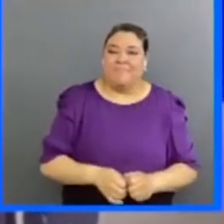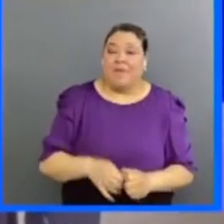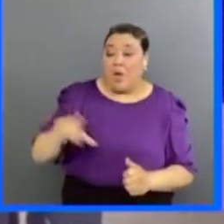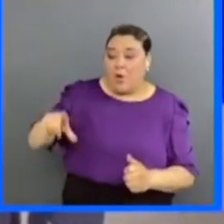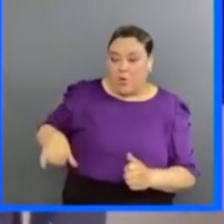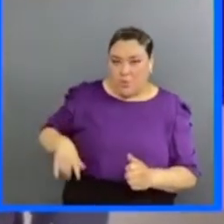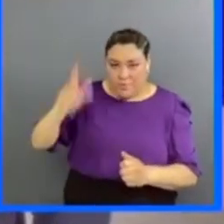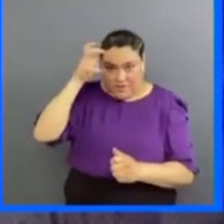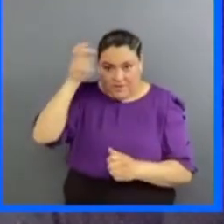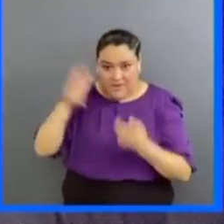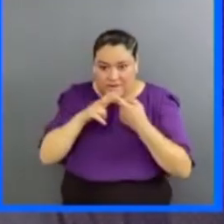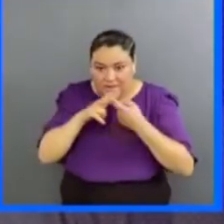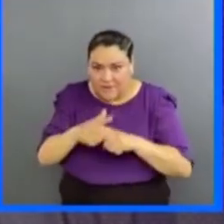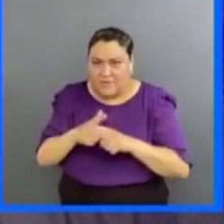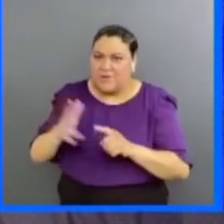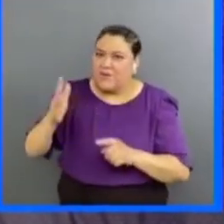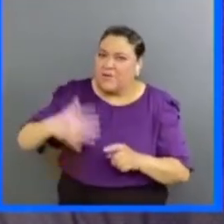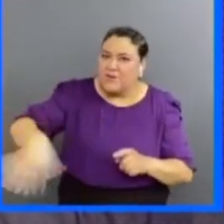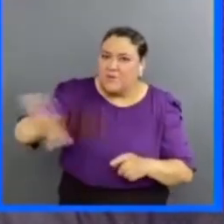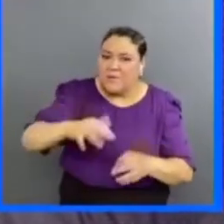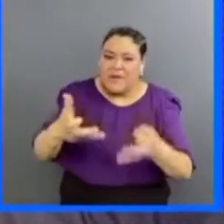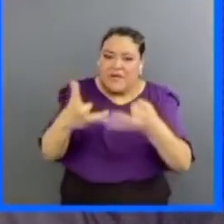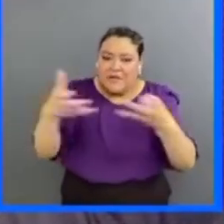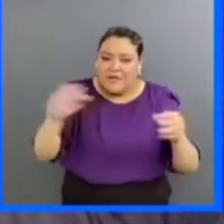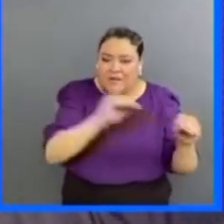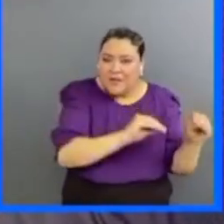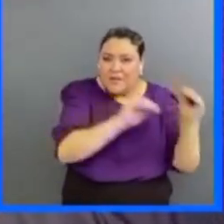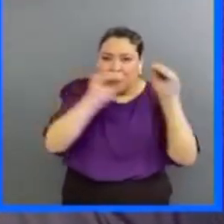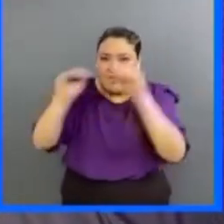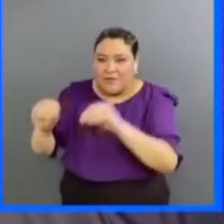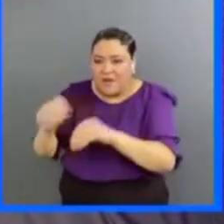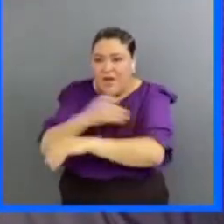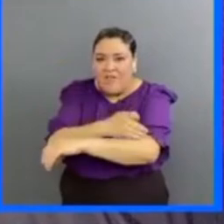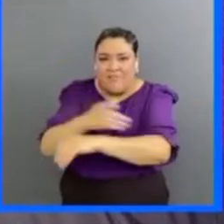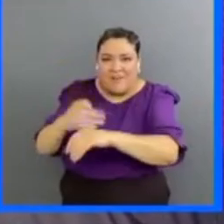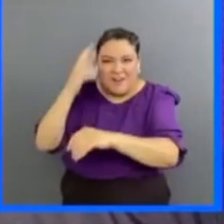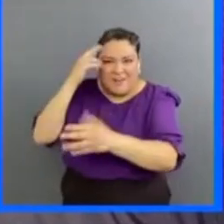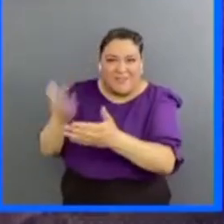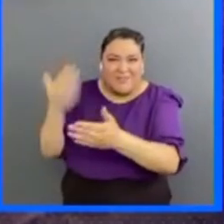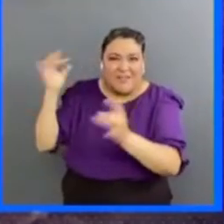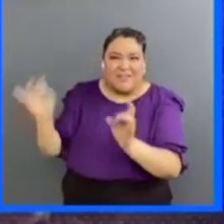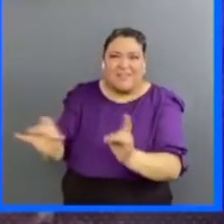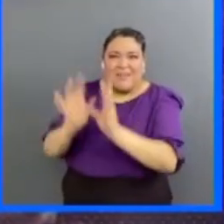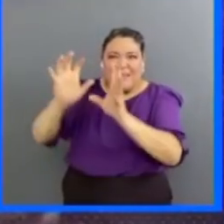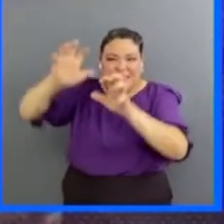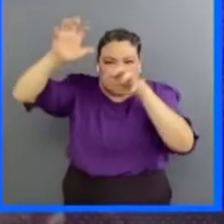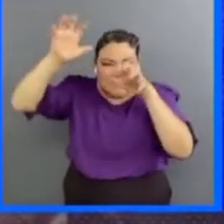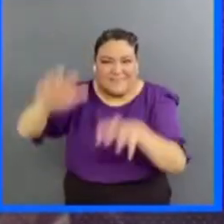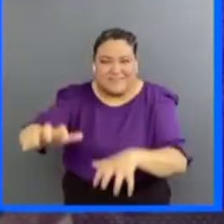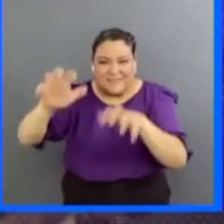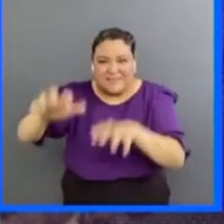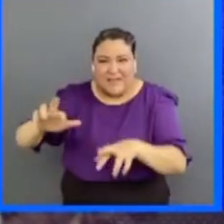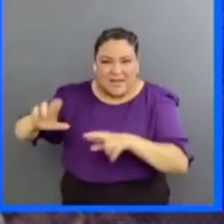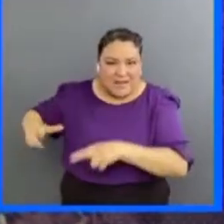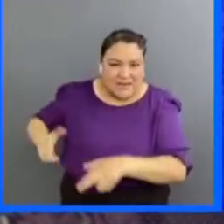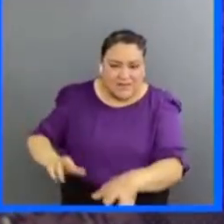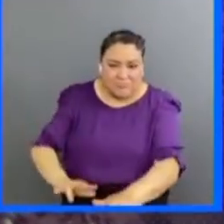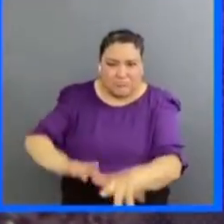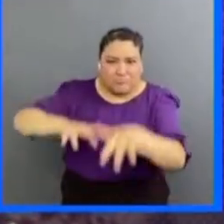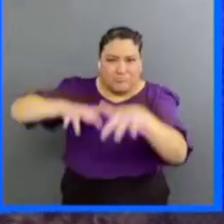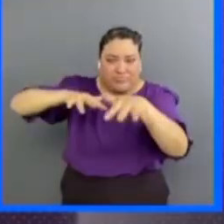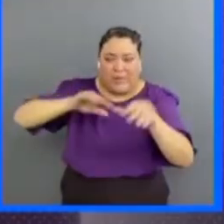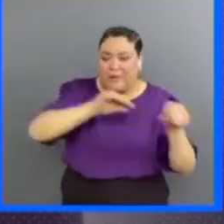inició la búsqueda de terrenos para la reubicación de las familias que resultaron afectadas por las lluvias y el desbordamiento de ríos. La migración a